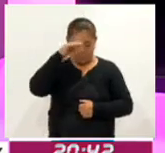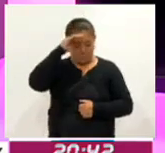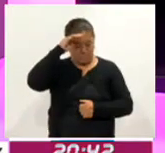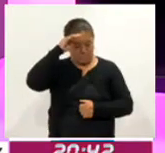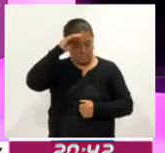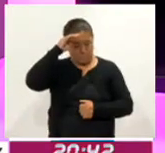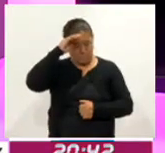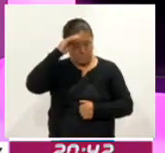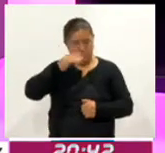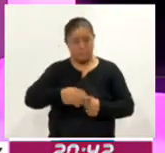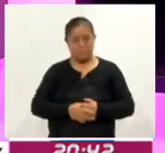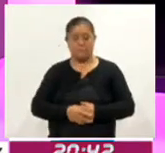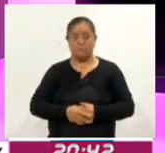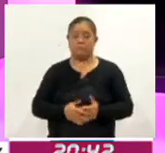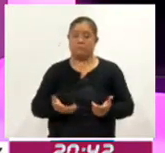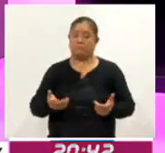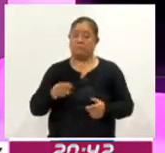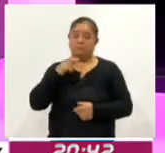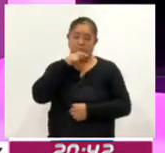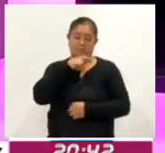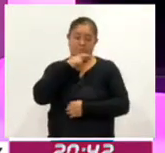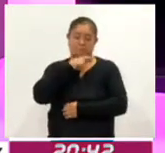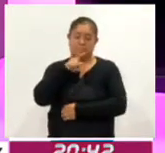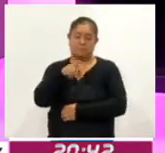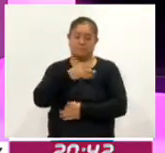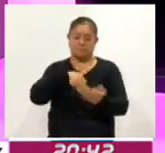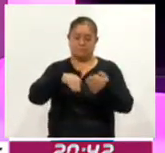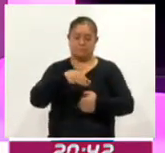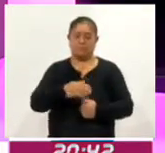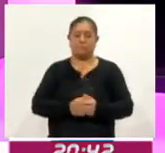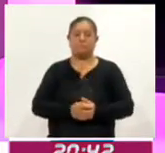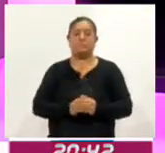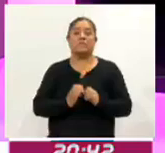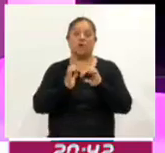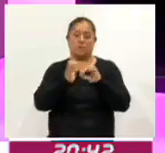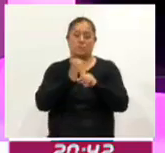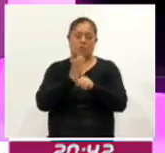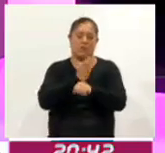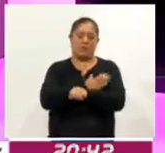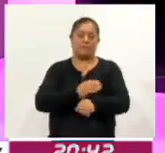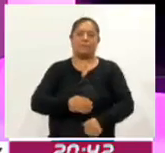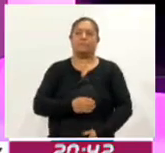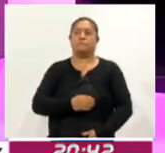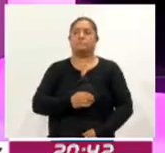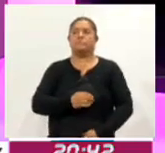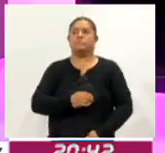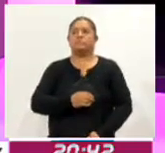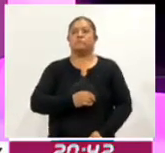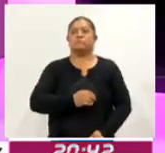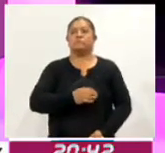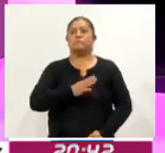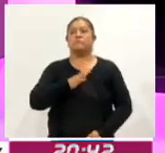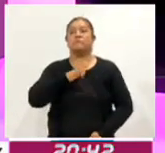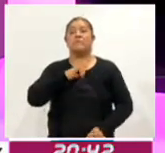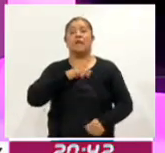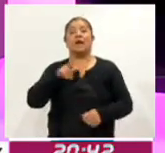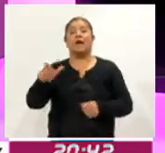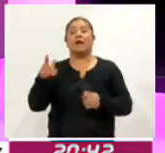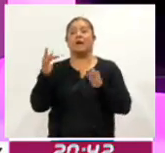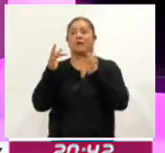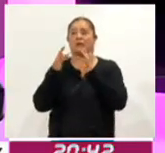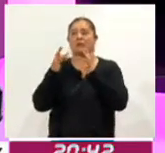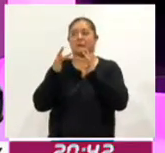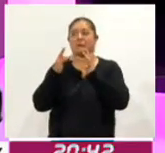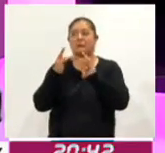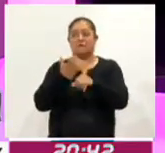todo manos a la obra en la cuestión preventiva. Vamos a hacer un enlace con mi compañera Victoria Flores para, pues